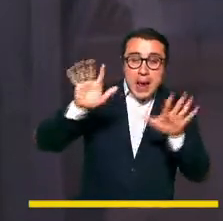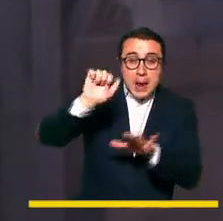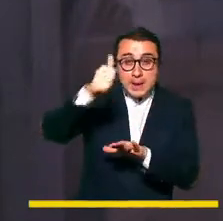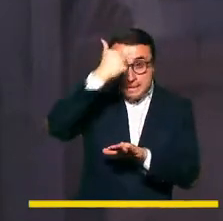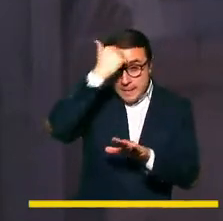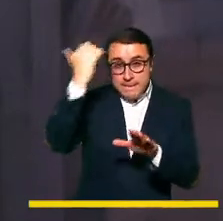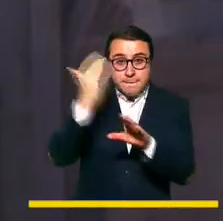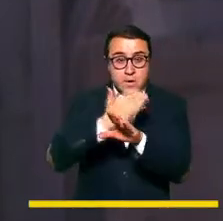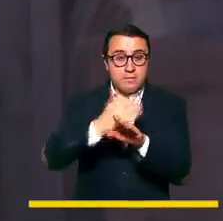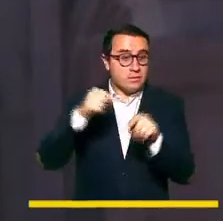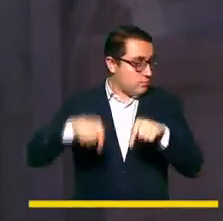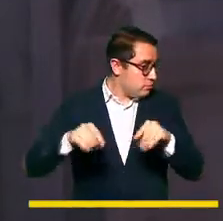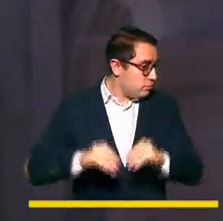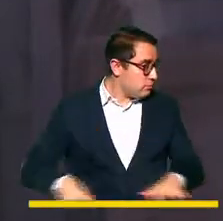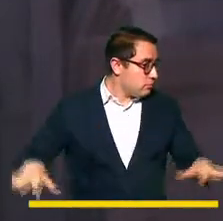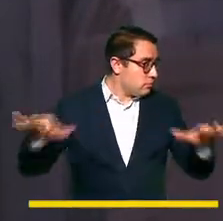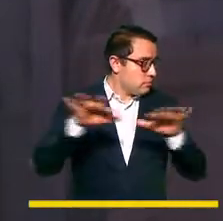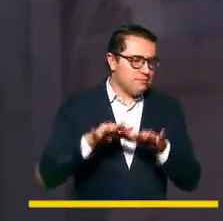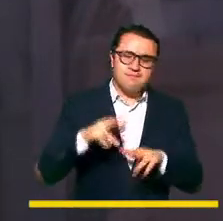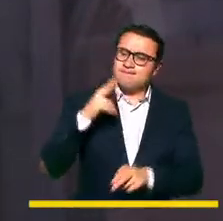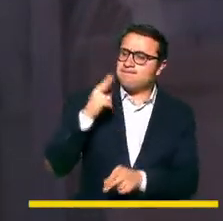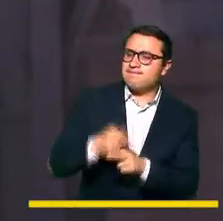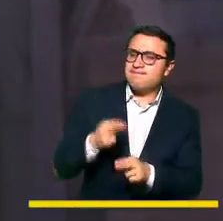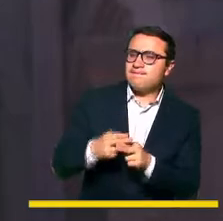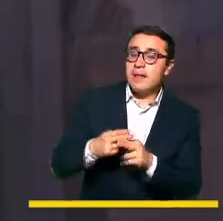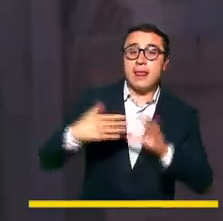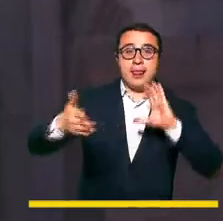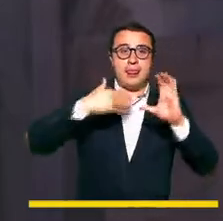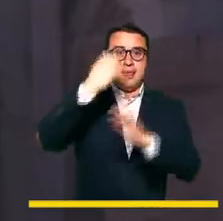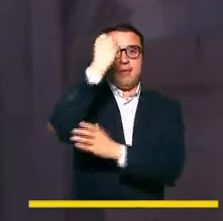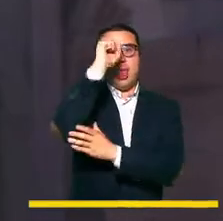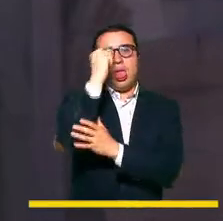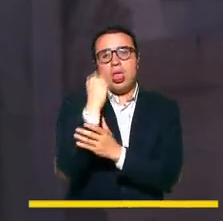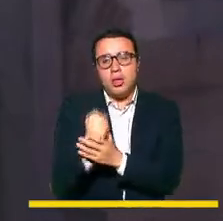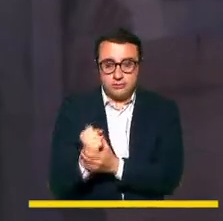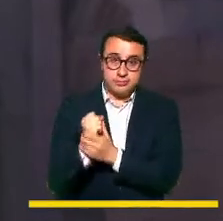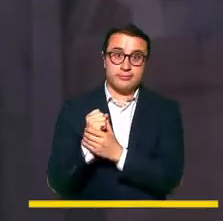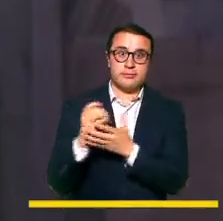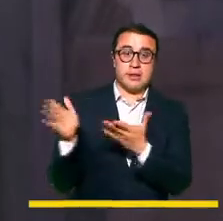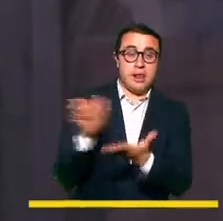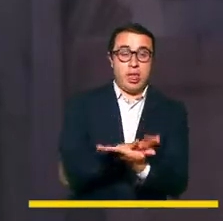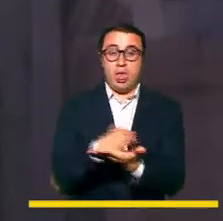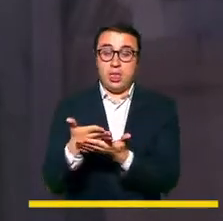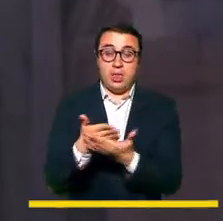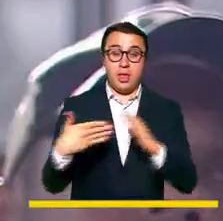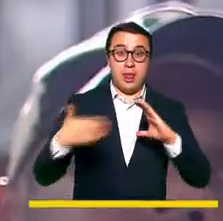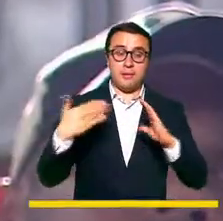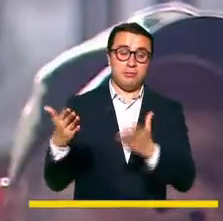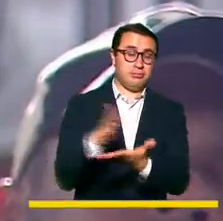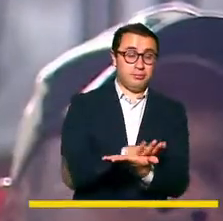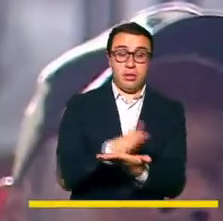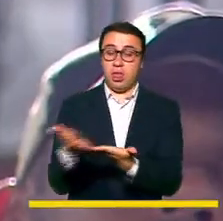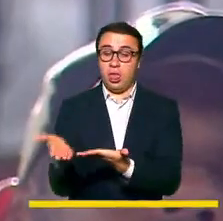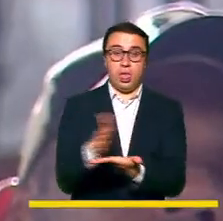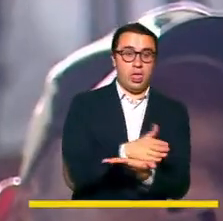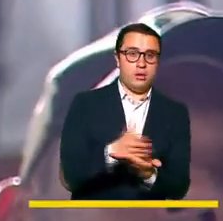problema en la región, que se llama crisis climática, ese es el nombre, porque cada vez cae más